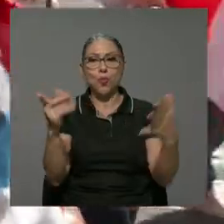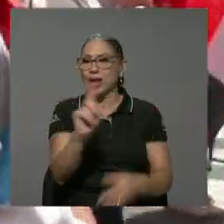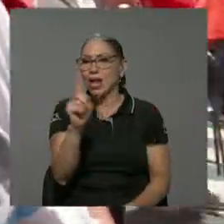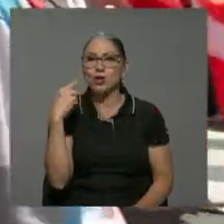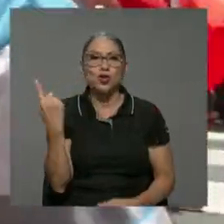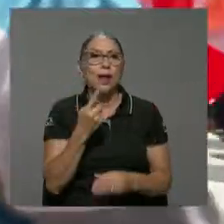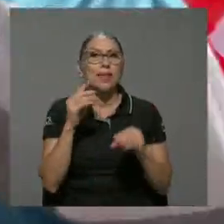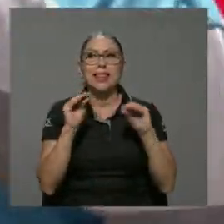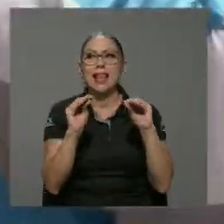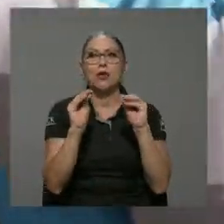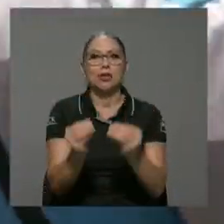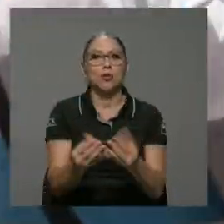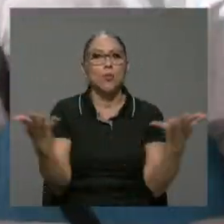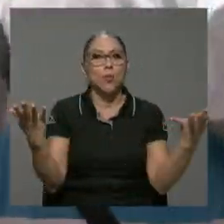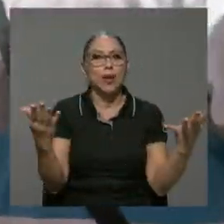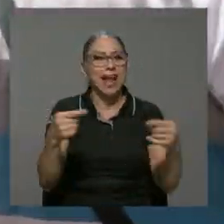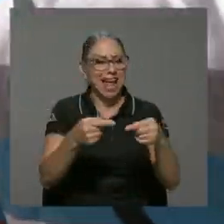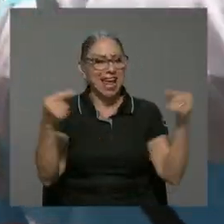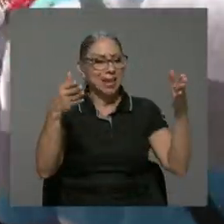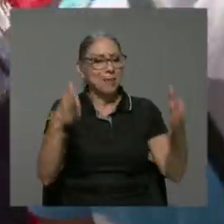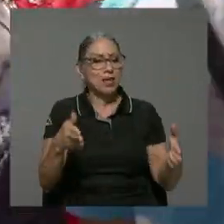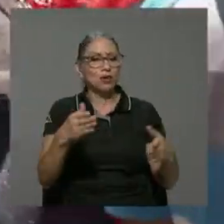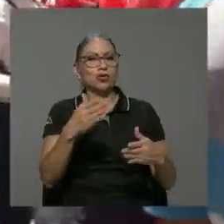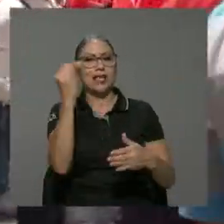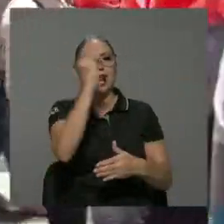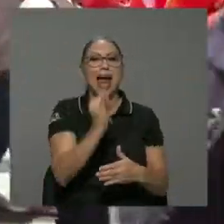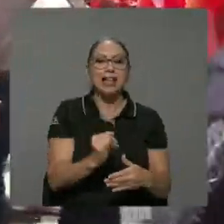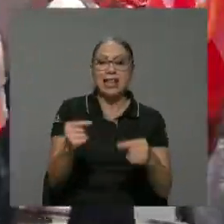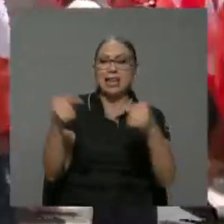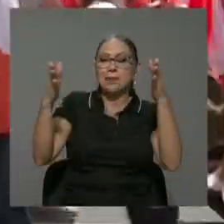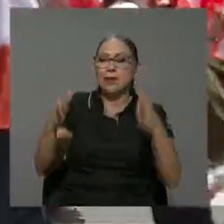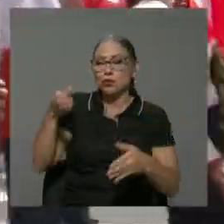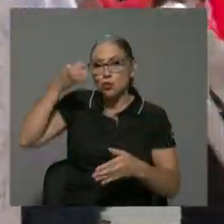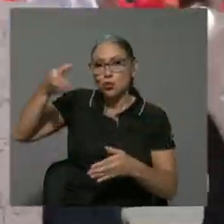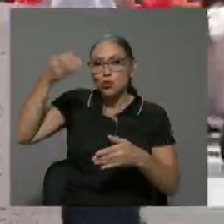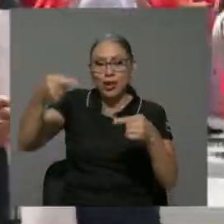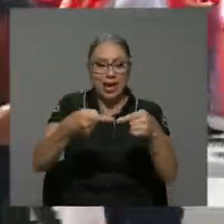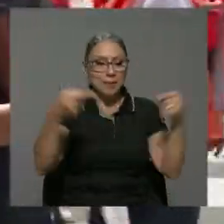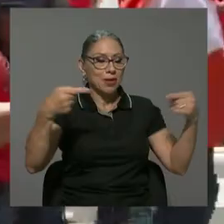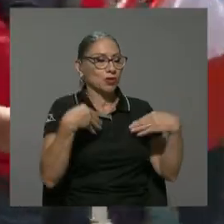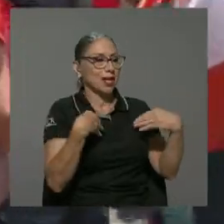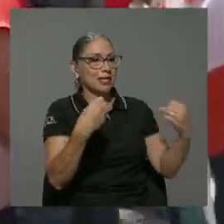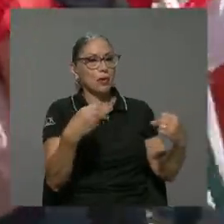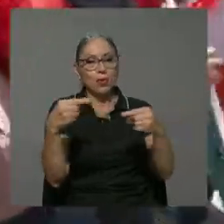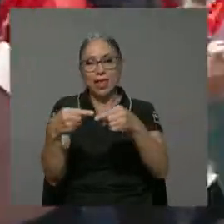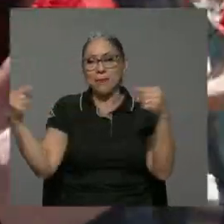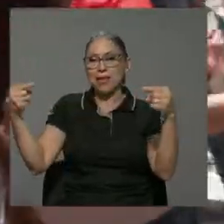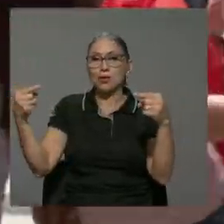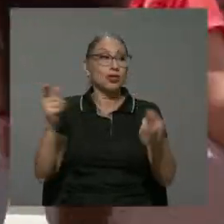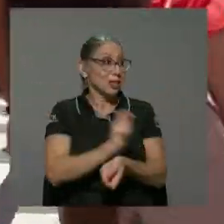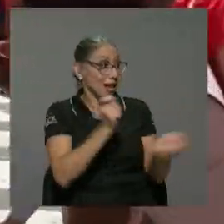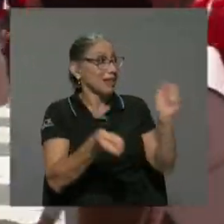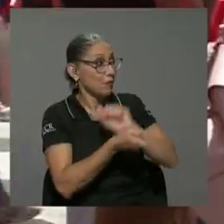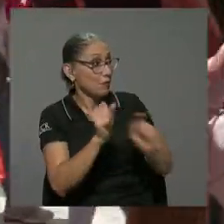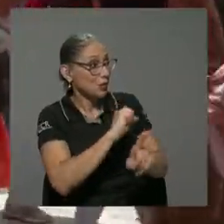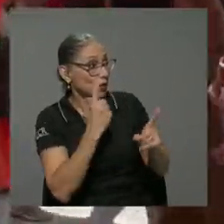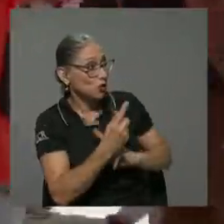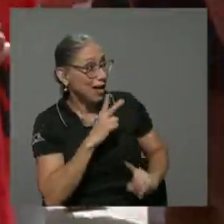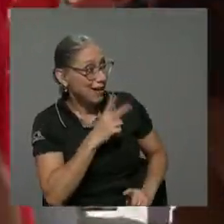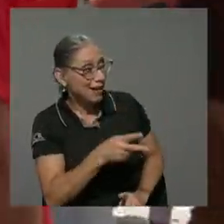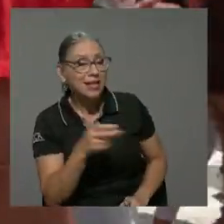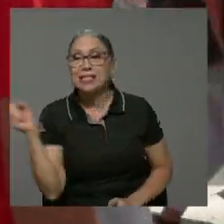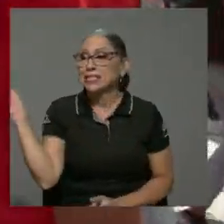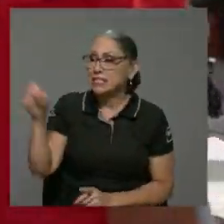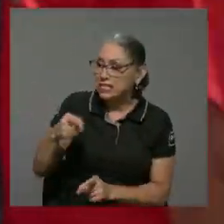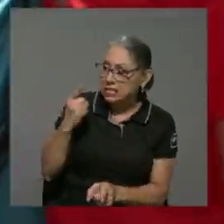de la educación pública, del arte, de la cultura, de la salud, de la clase trabajadora. De la transformación social, ¿no? Totalmente, y